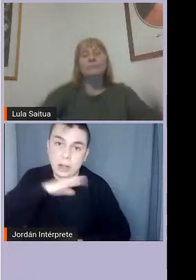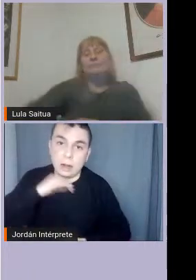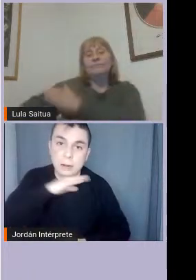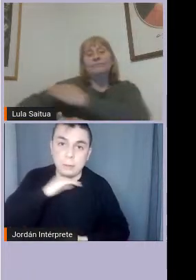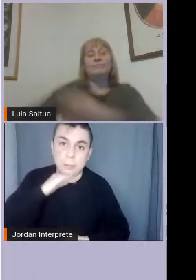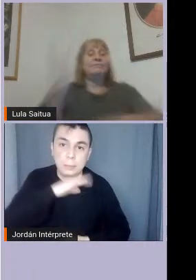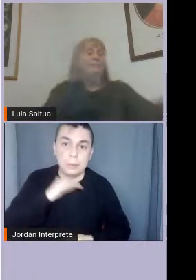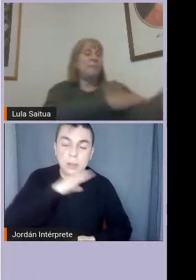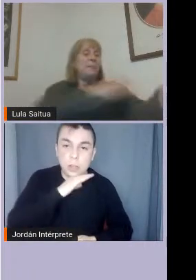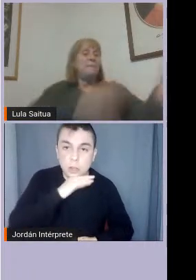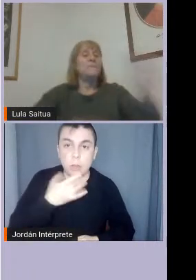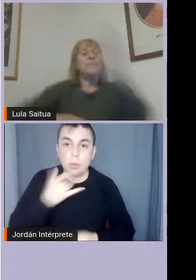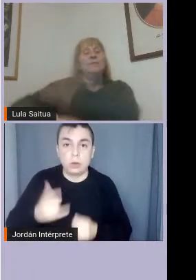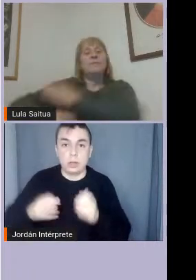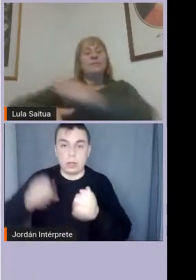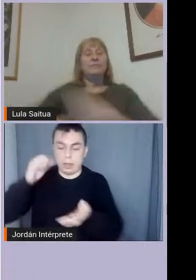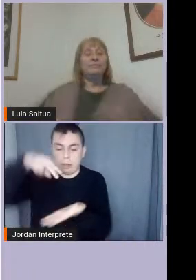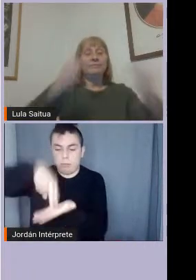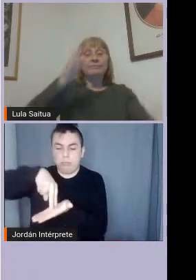la estación.